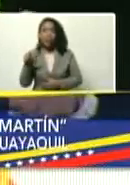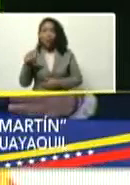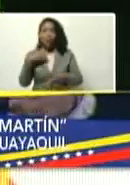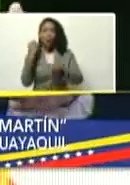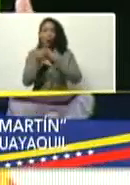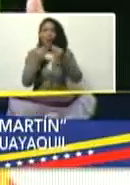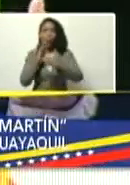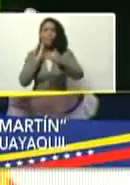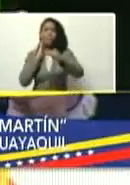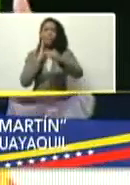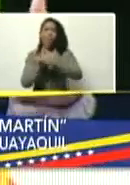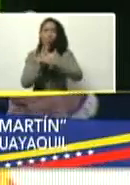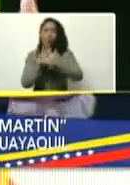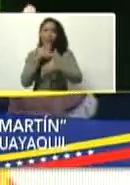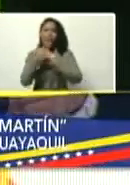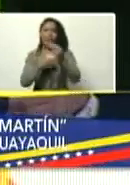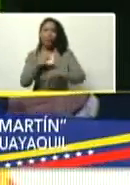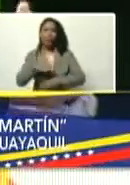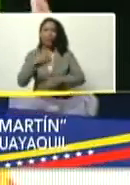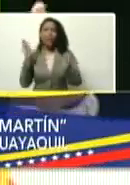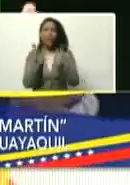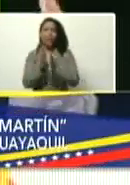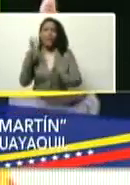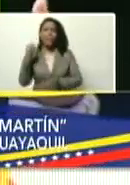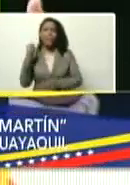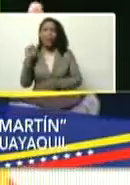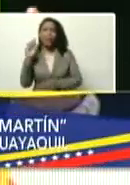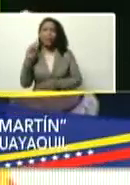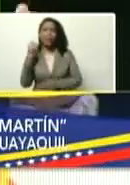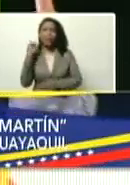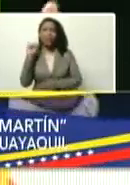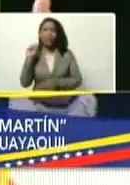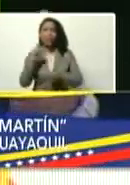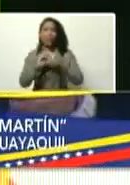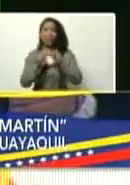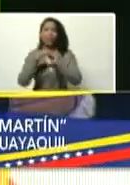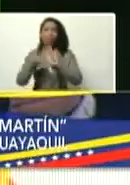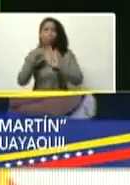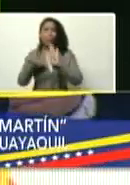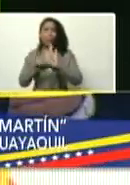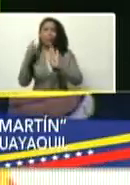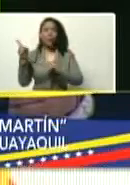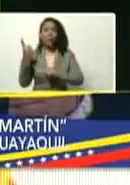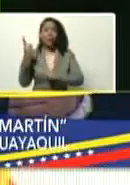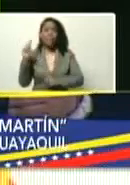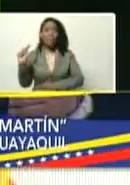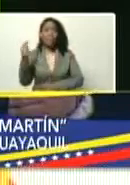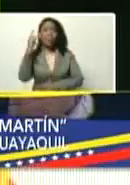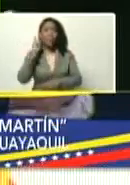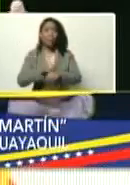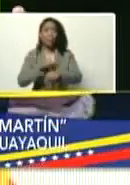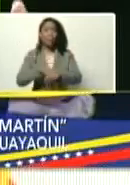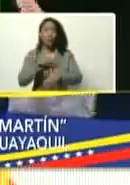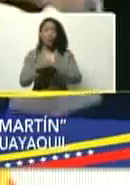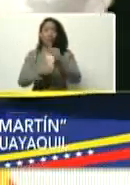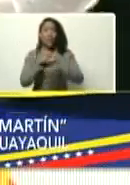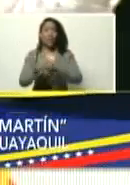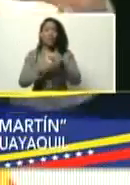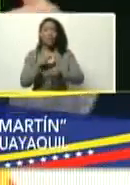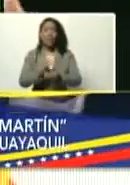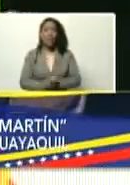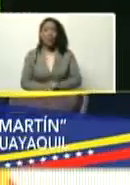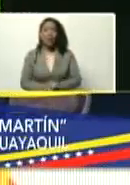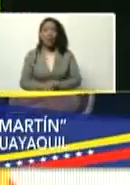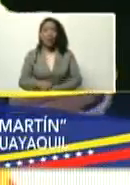torpedearon la posibilidad de que San Martín pudiera tener una realización plena en ese primer momento y lo envían a Tucumán y él en